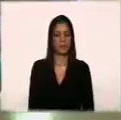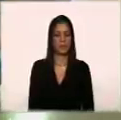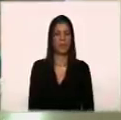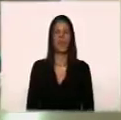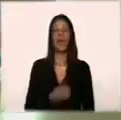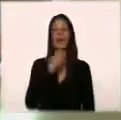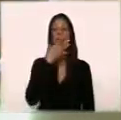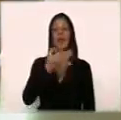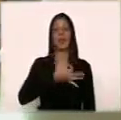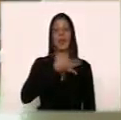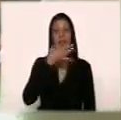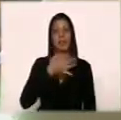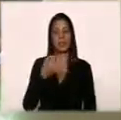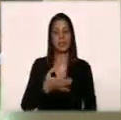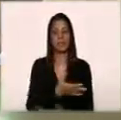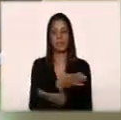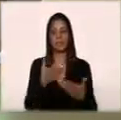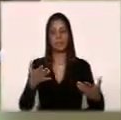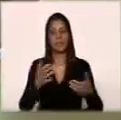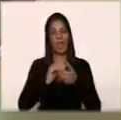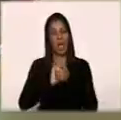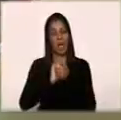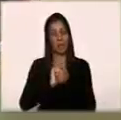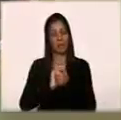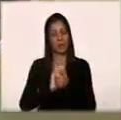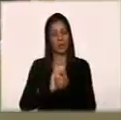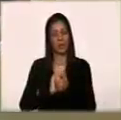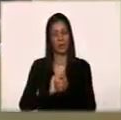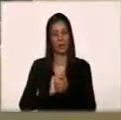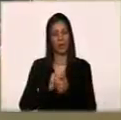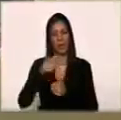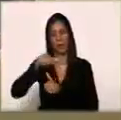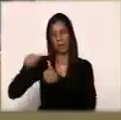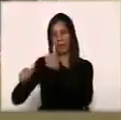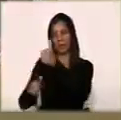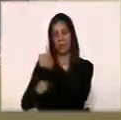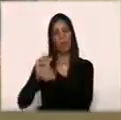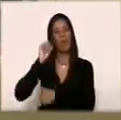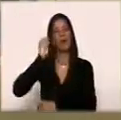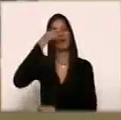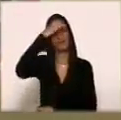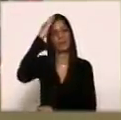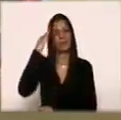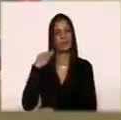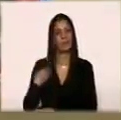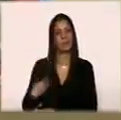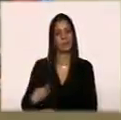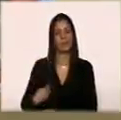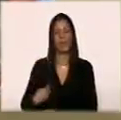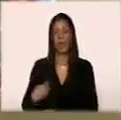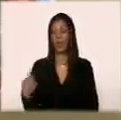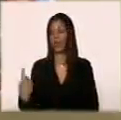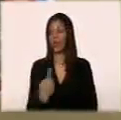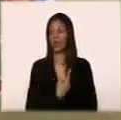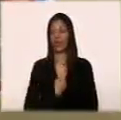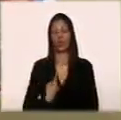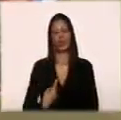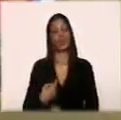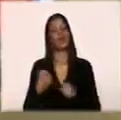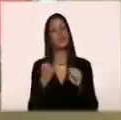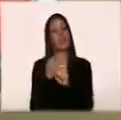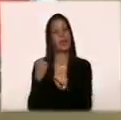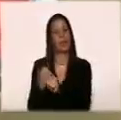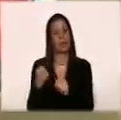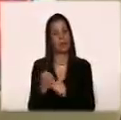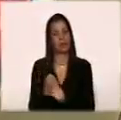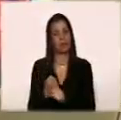Buenas tardes, compañero constituyente, vicepresidenta Tania. Bueno, la clase obrera. Lo